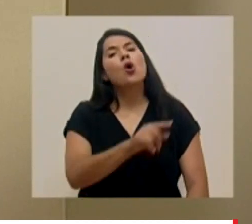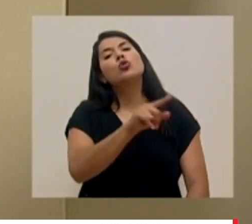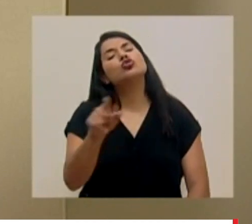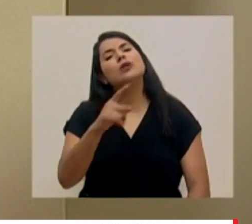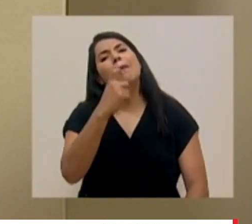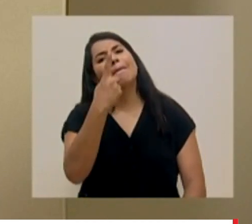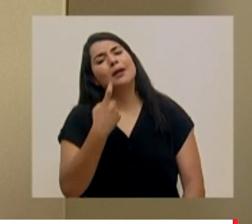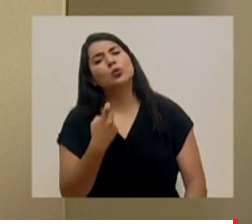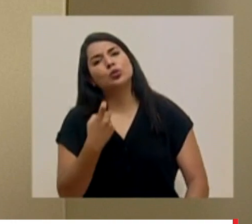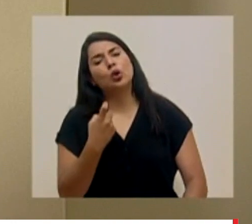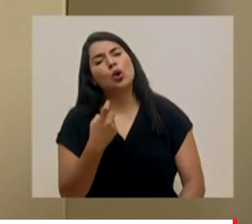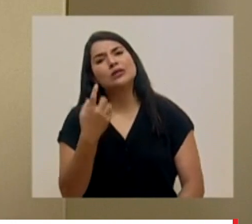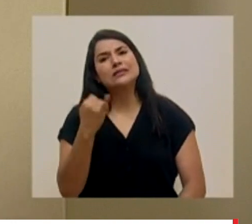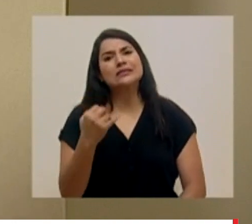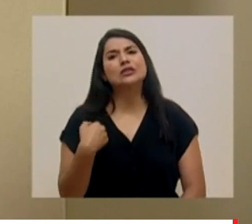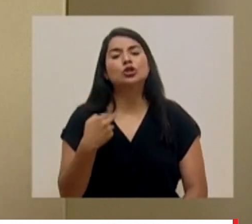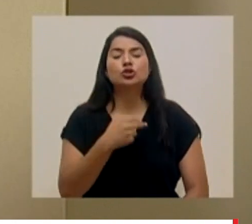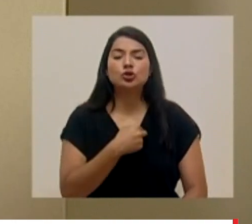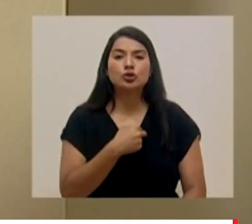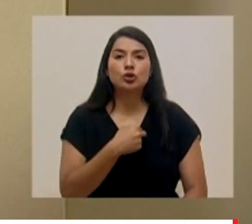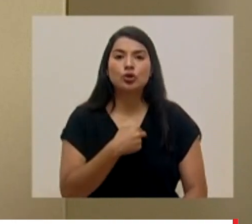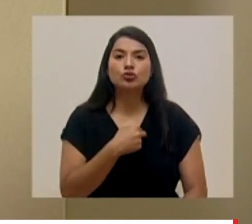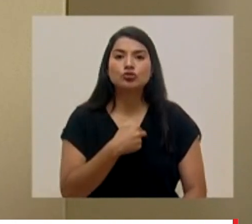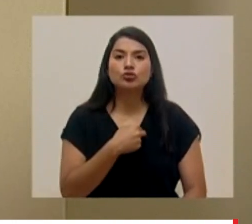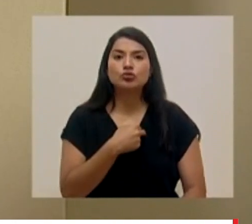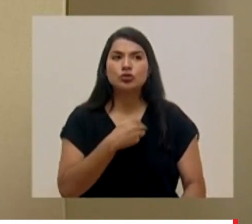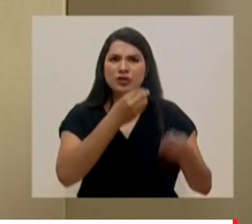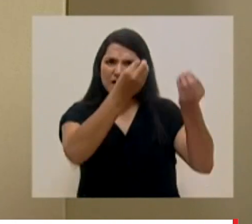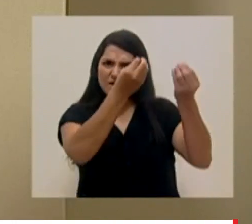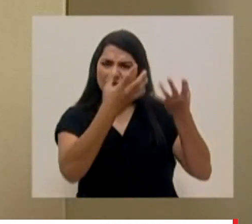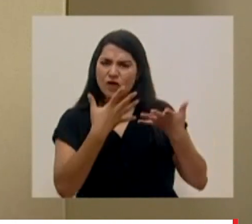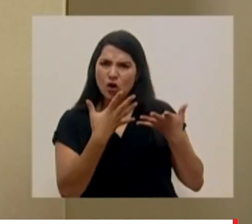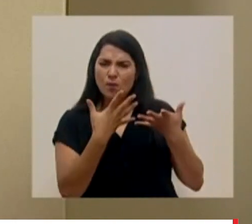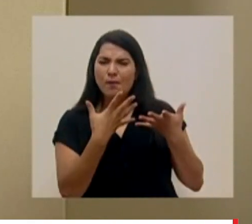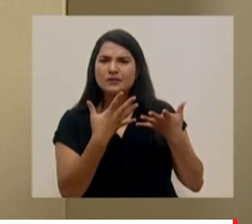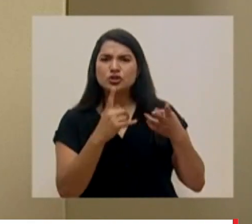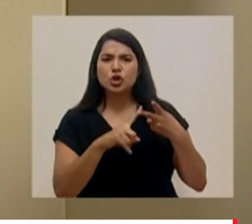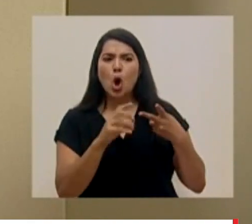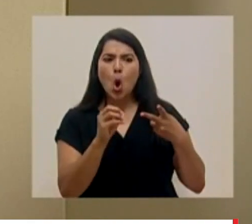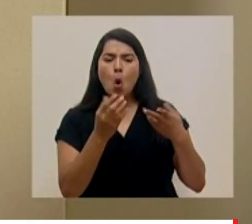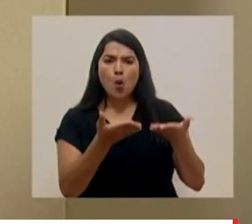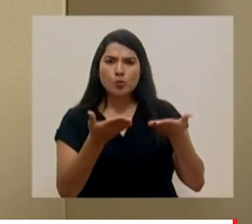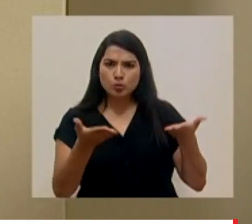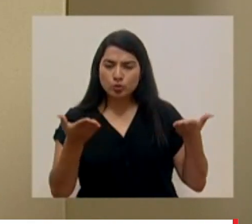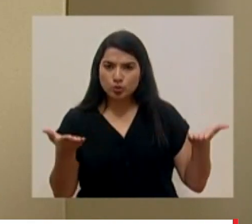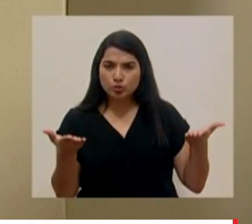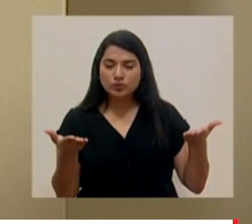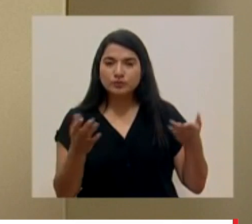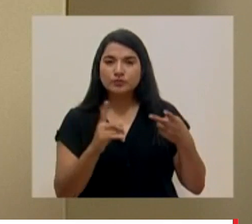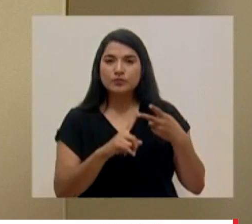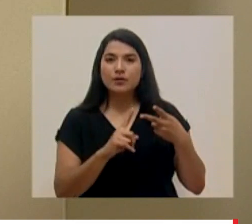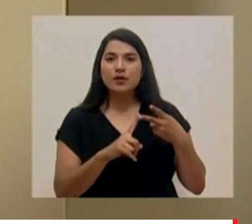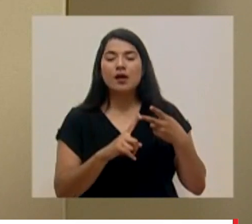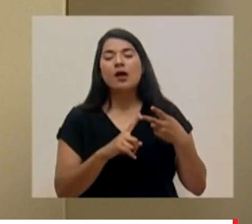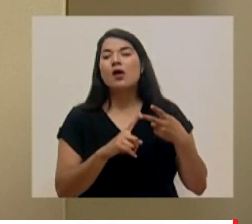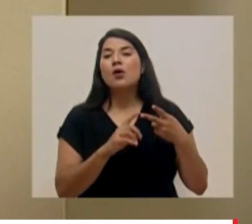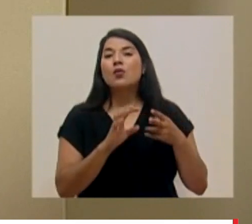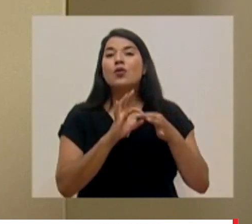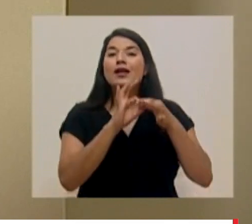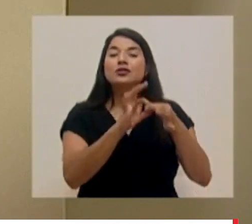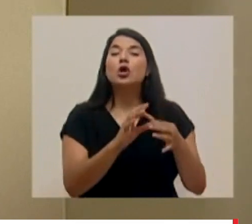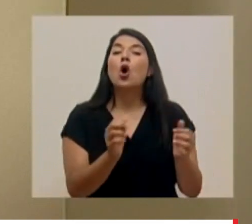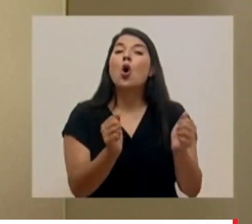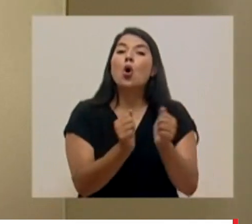preguntó si recibimos información, insumos, asesoría de personas